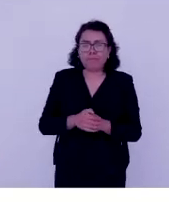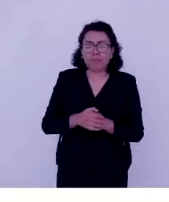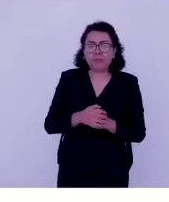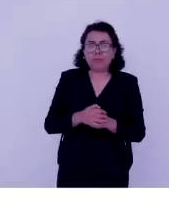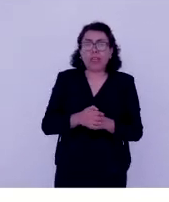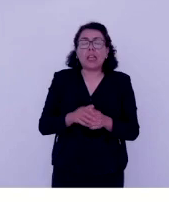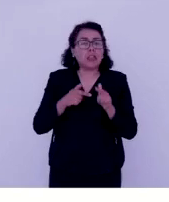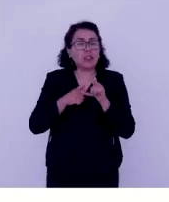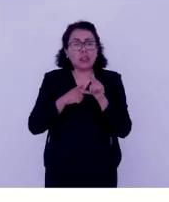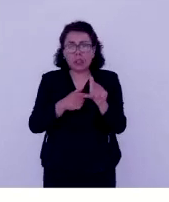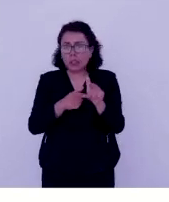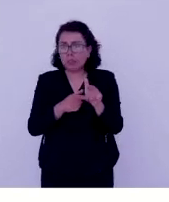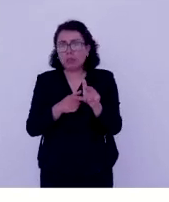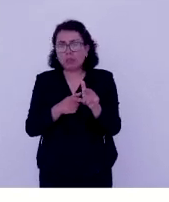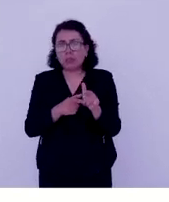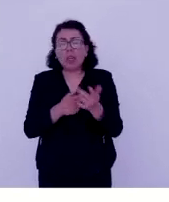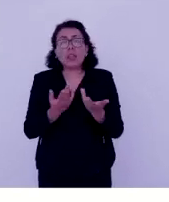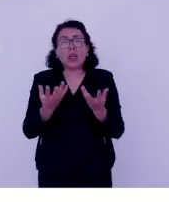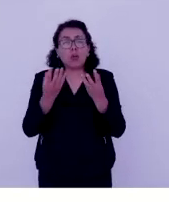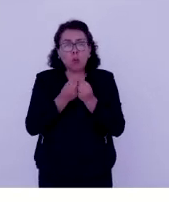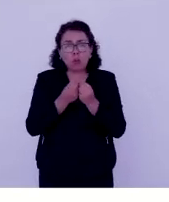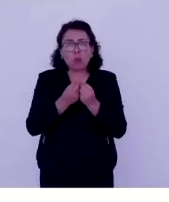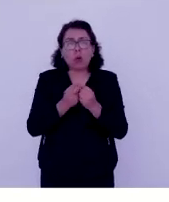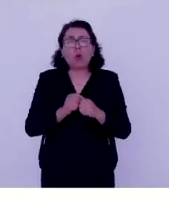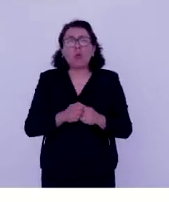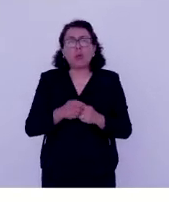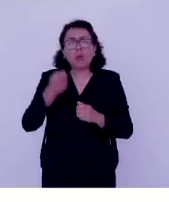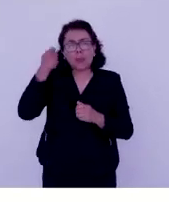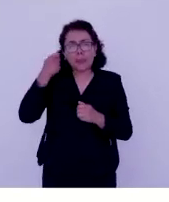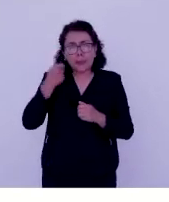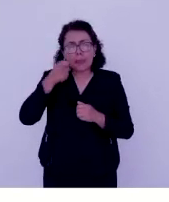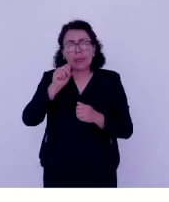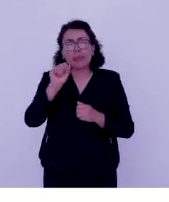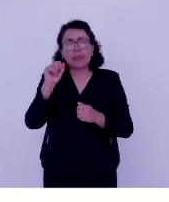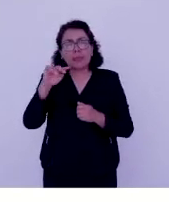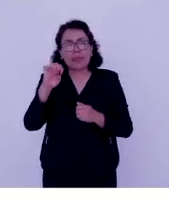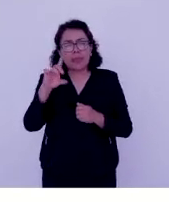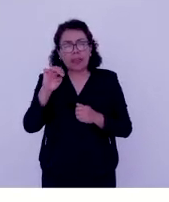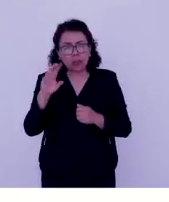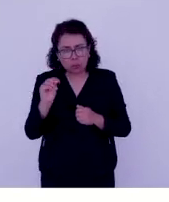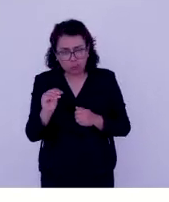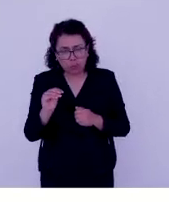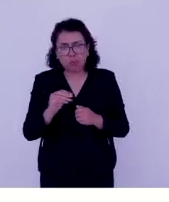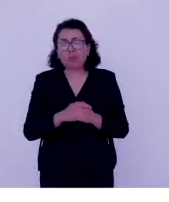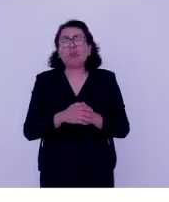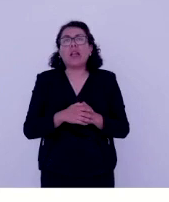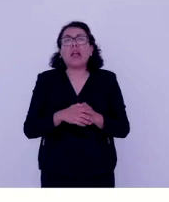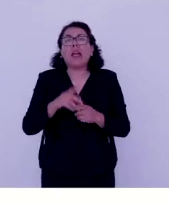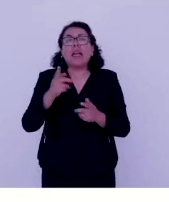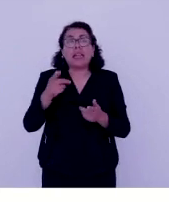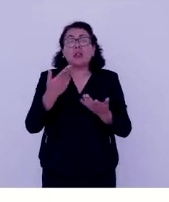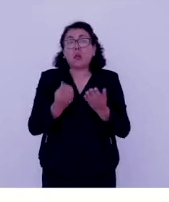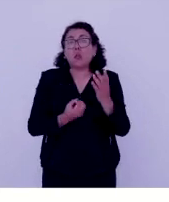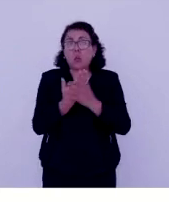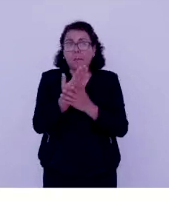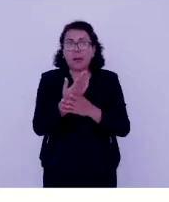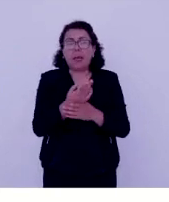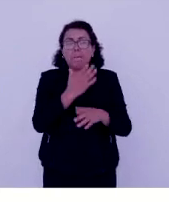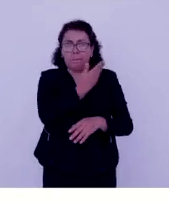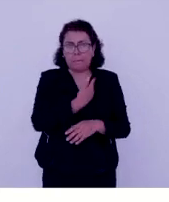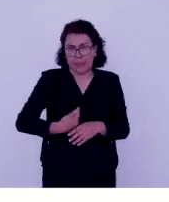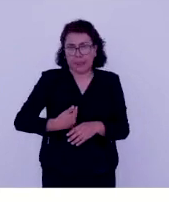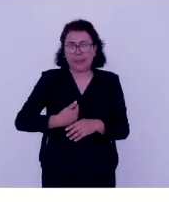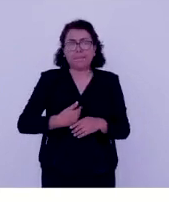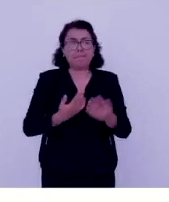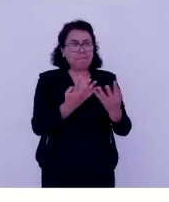apoyo continuamos en colaboración con el sindicato de Trabajadores al Servicio de los poderes del Estado ahora con su nueva mesa directiva a quienes Igualmente